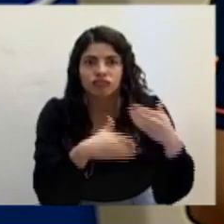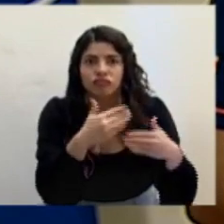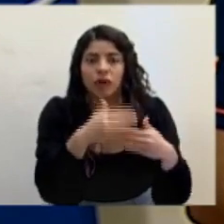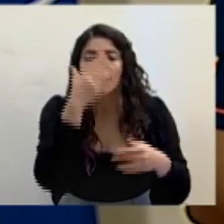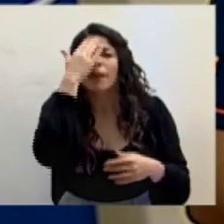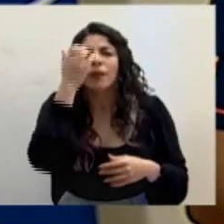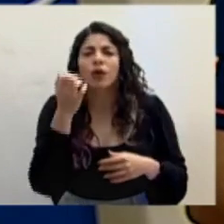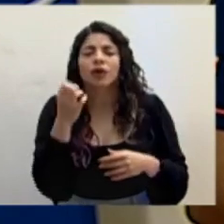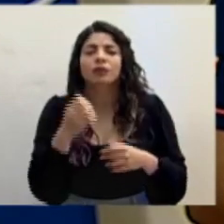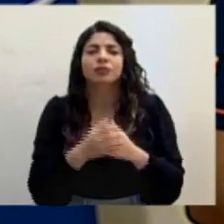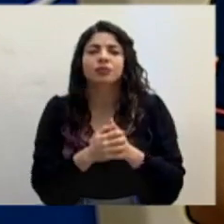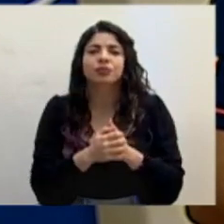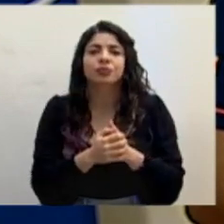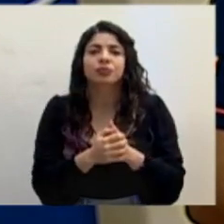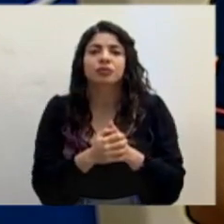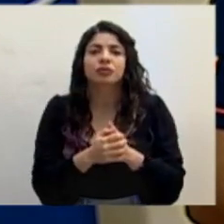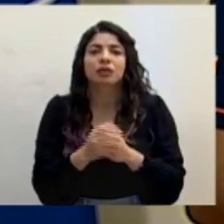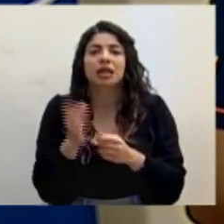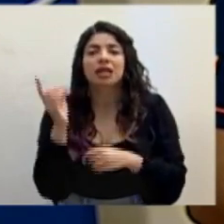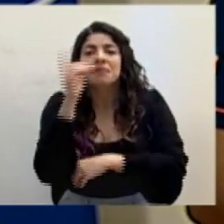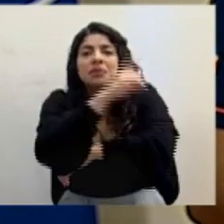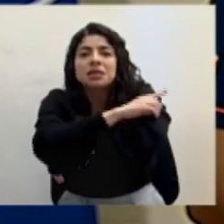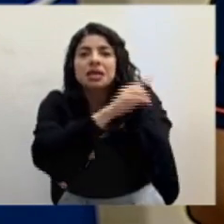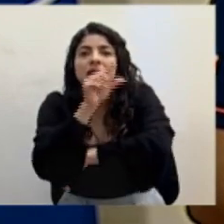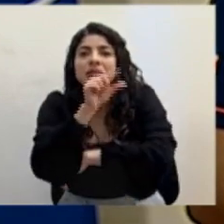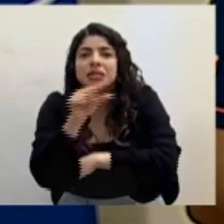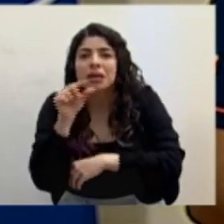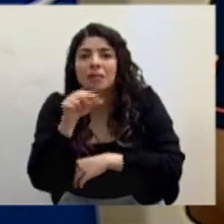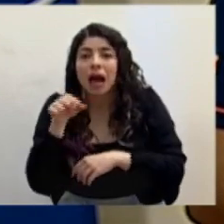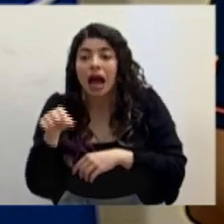trasladando unos cuantos días y semanas